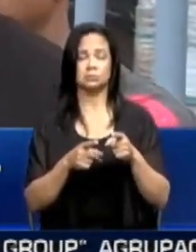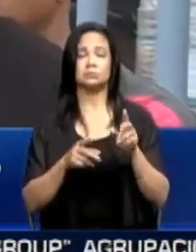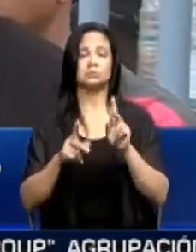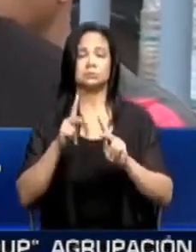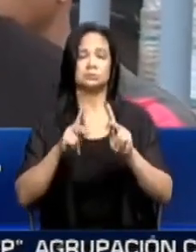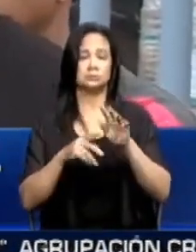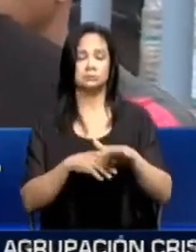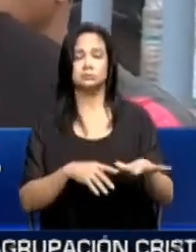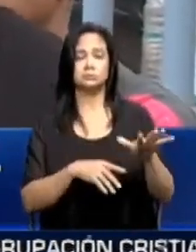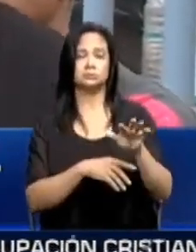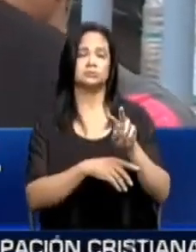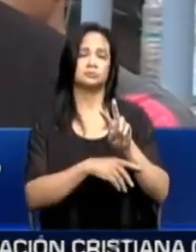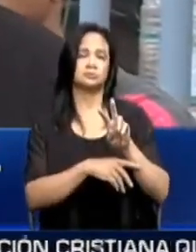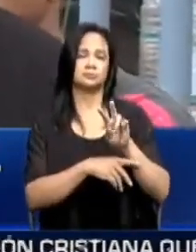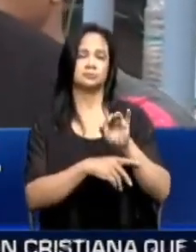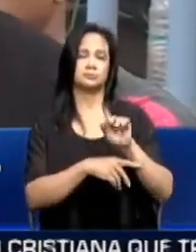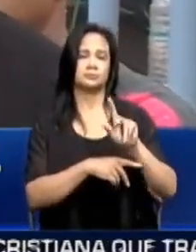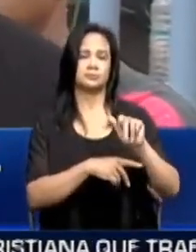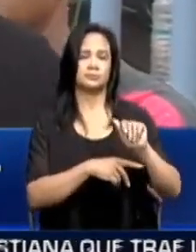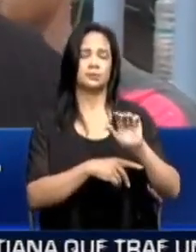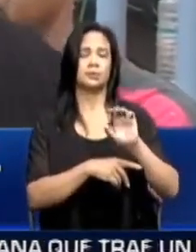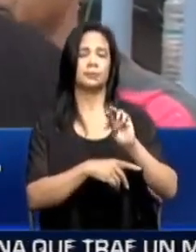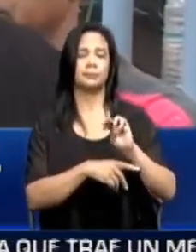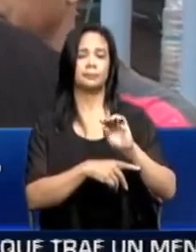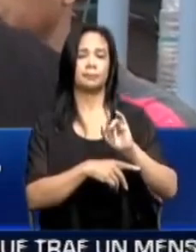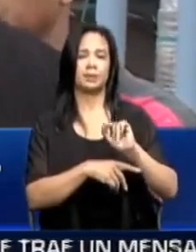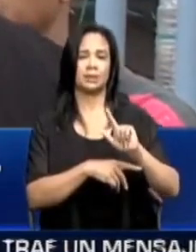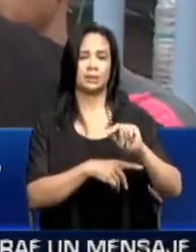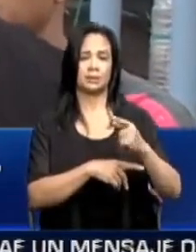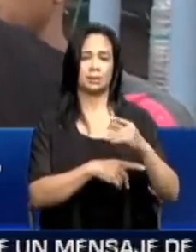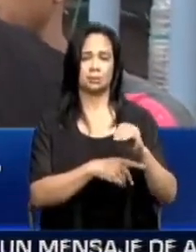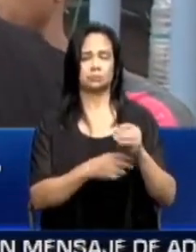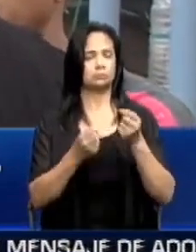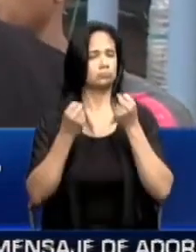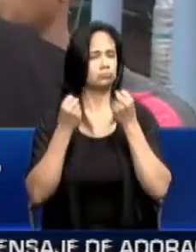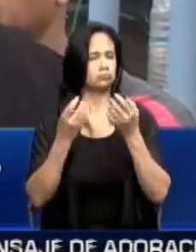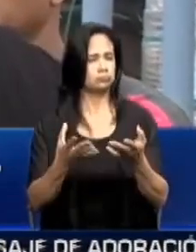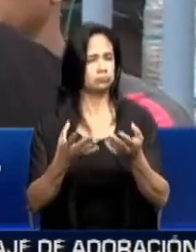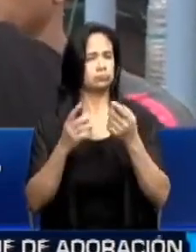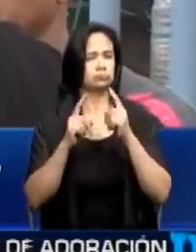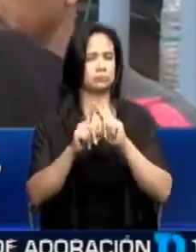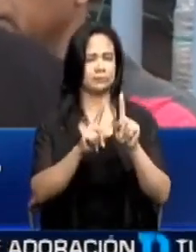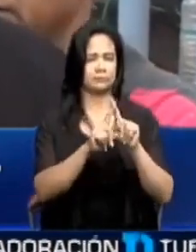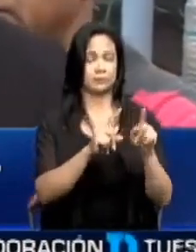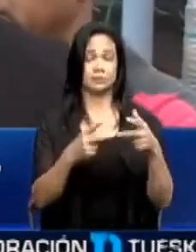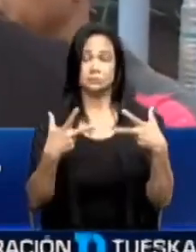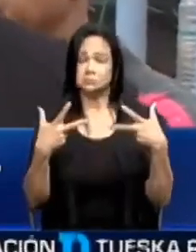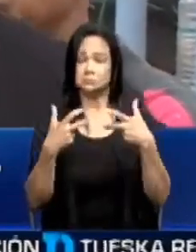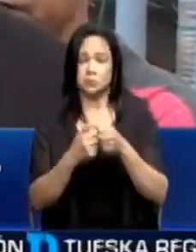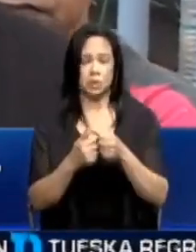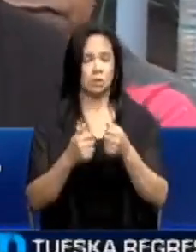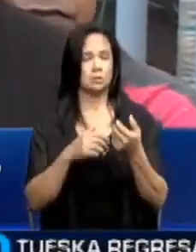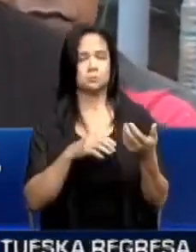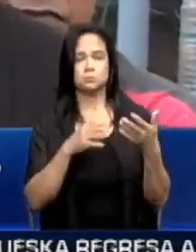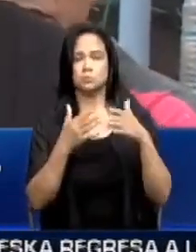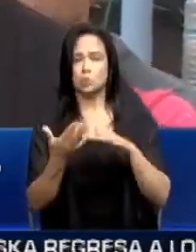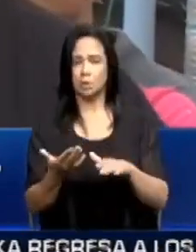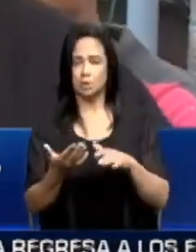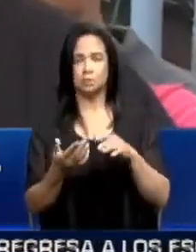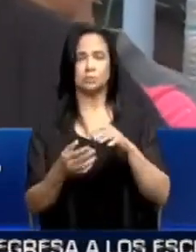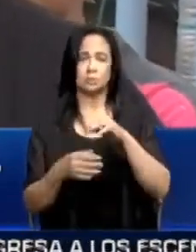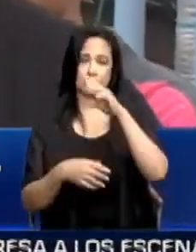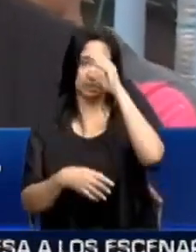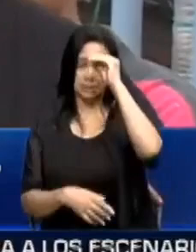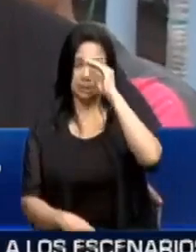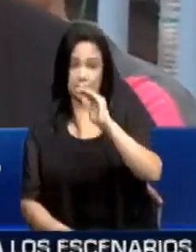residencial Villa de los Milagros. Ya han acontecido multitudes de accidentes y de muertes de tanto de